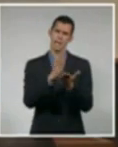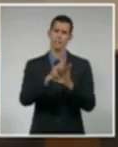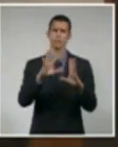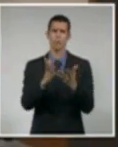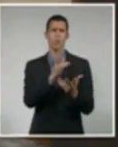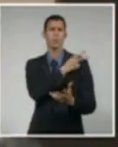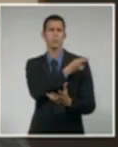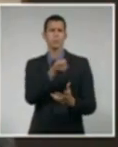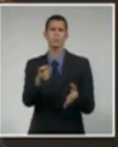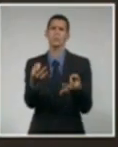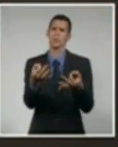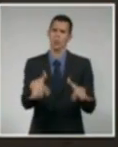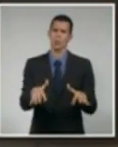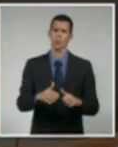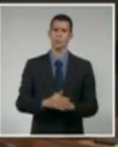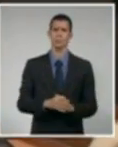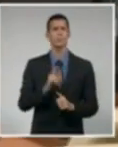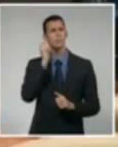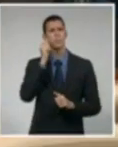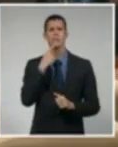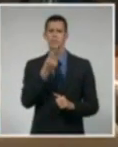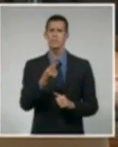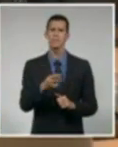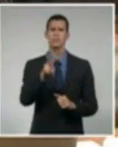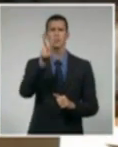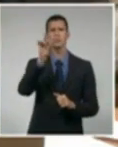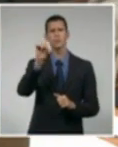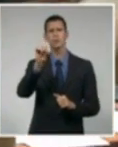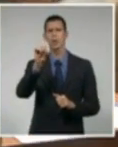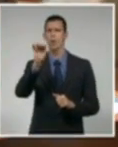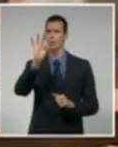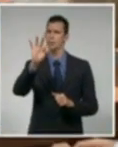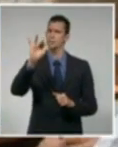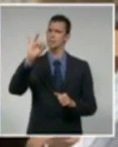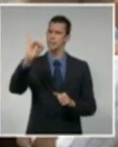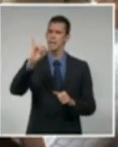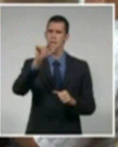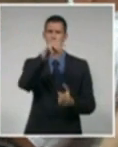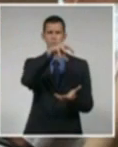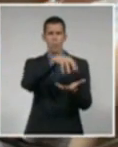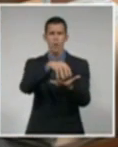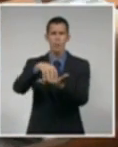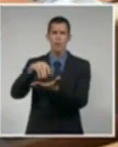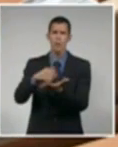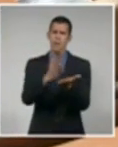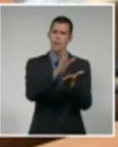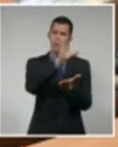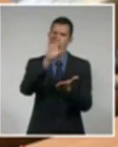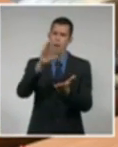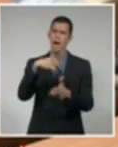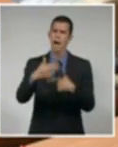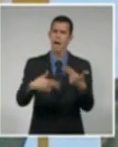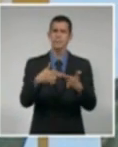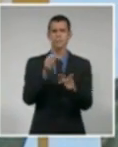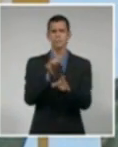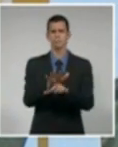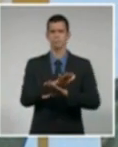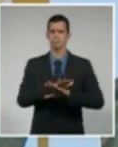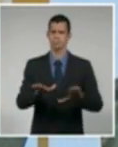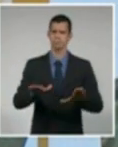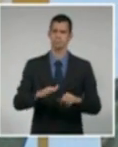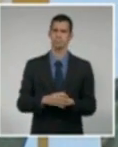en todas las instituciones, 286 centros educacionales, con un promedio de asistencia